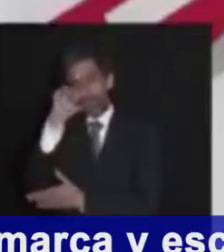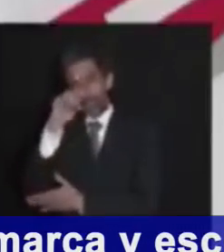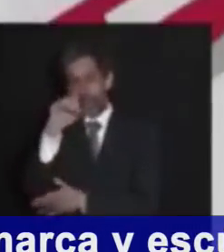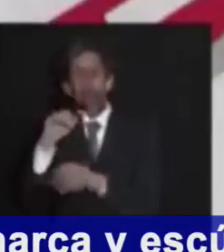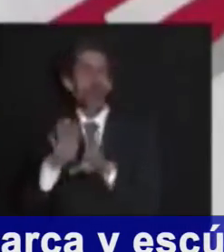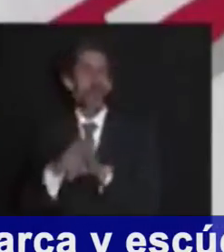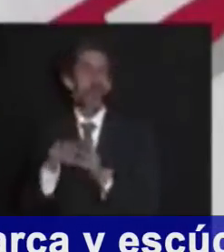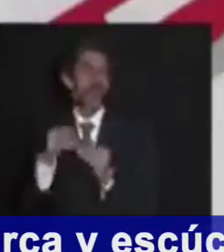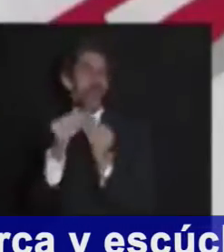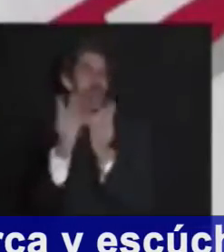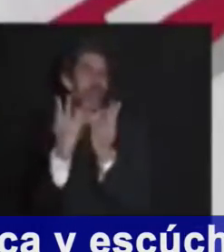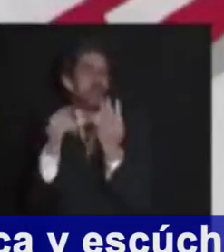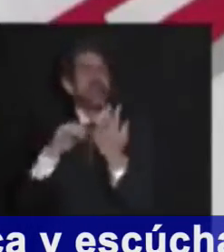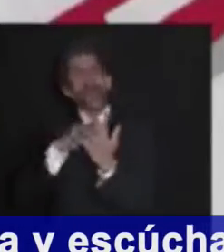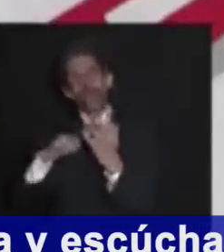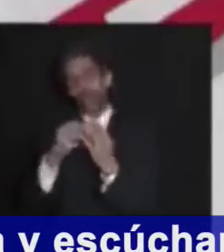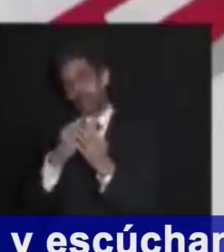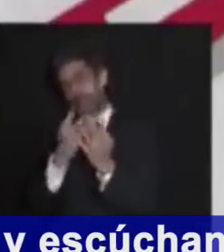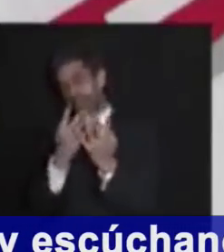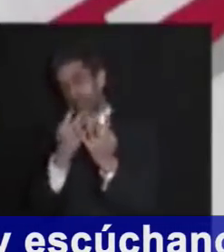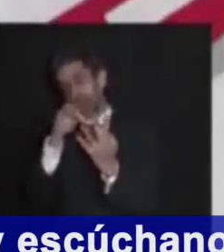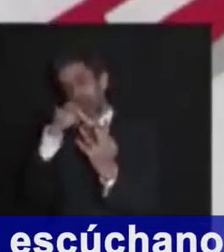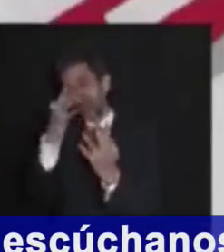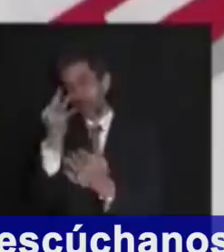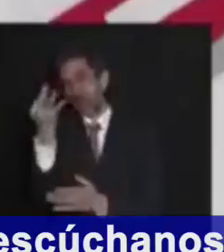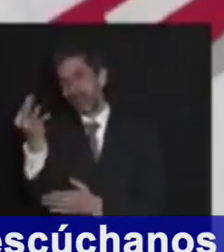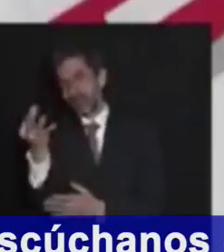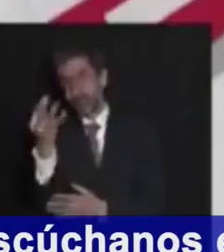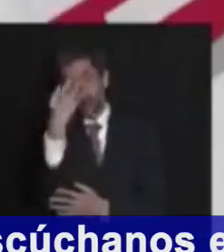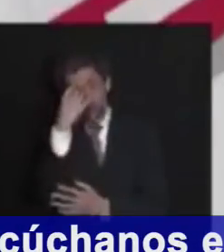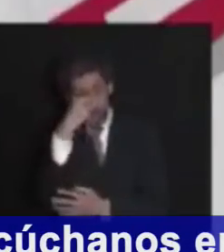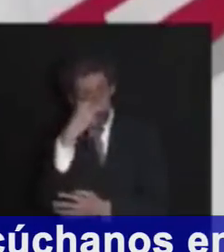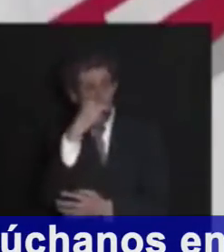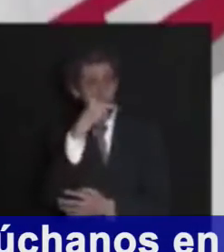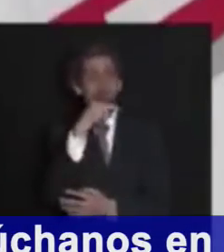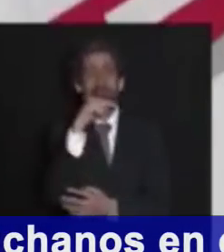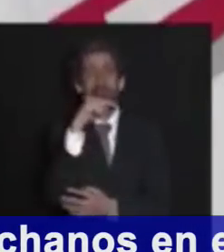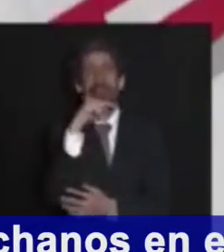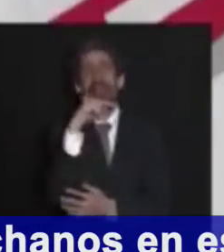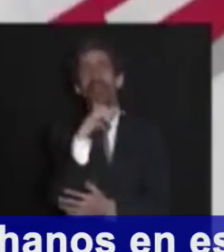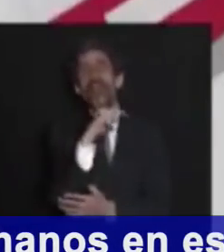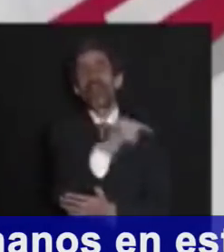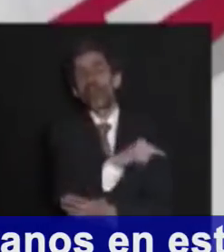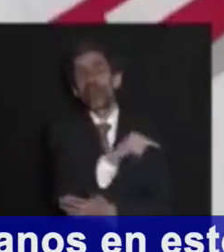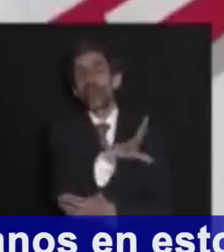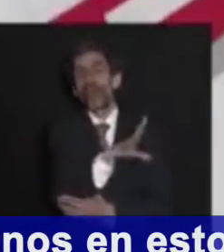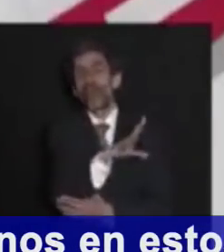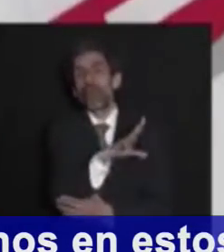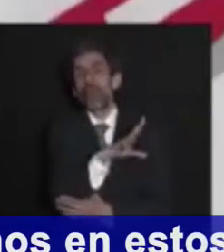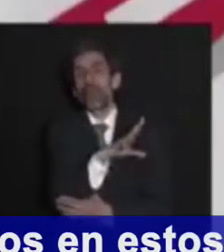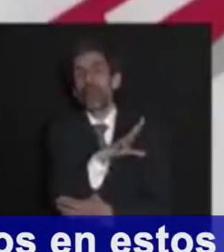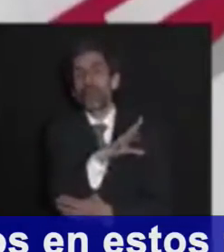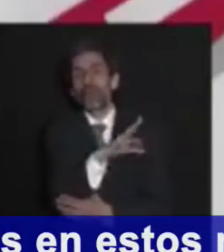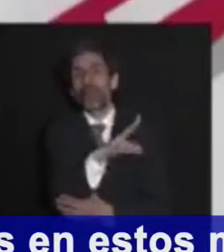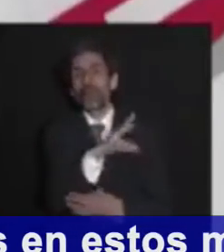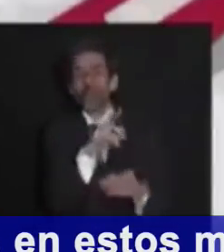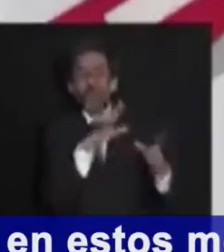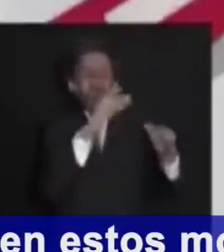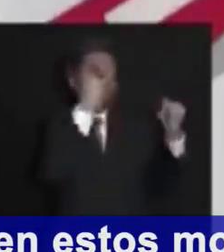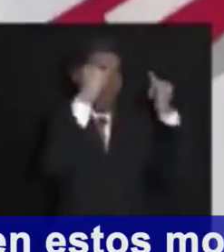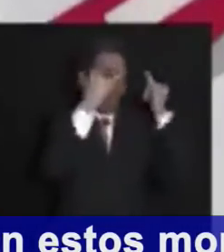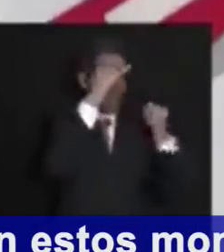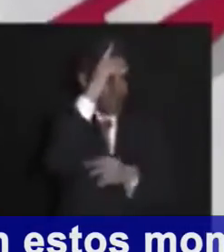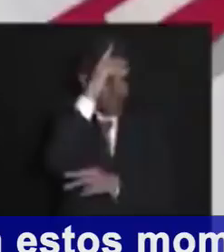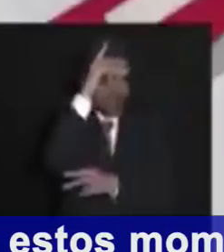primeras cartas con la que le vamos a quitar la sonrisa al iluminado tropical lleno de